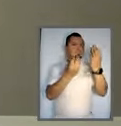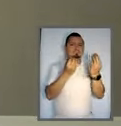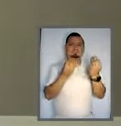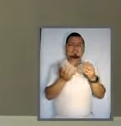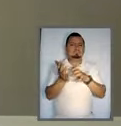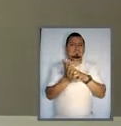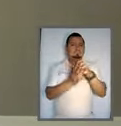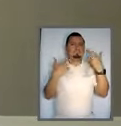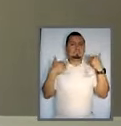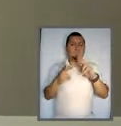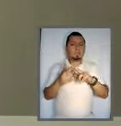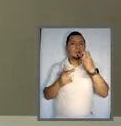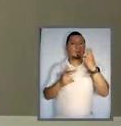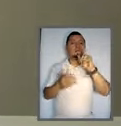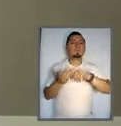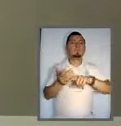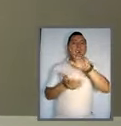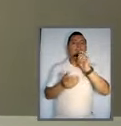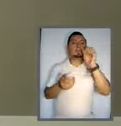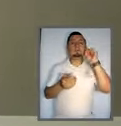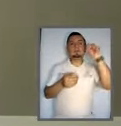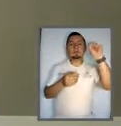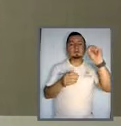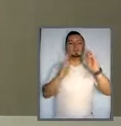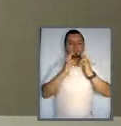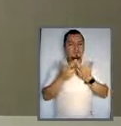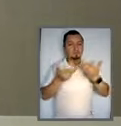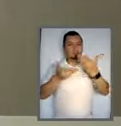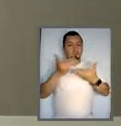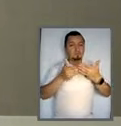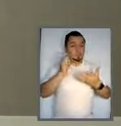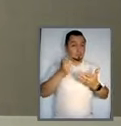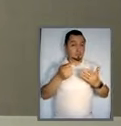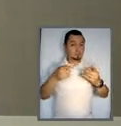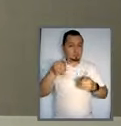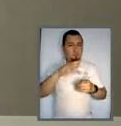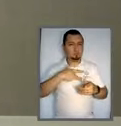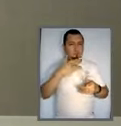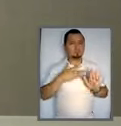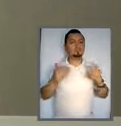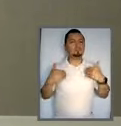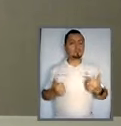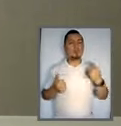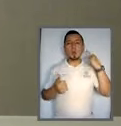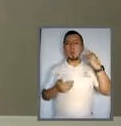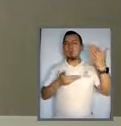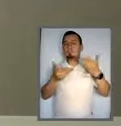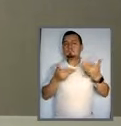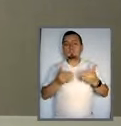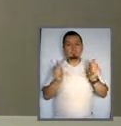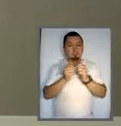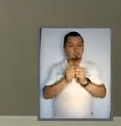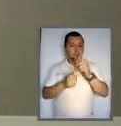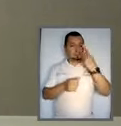organización sindical. ¿Qué otro tema nos preocupa como organización sindical? Lo hemos puesto en la mesa, pero afortunadamente hemos sido escuchados. Las cuestiones de